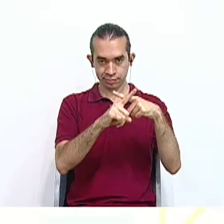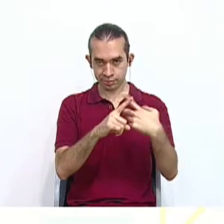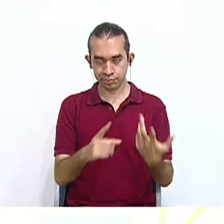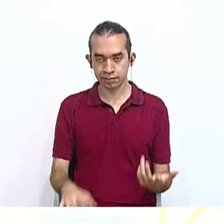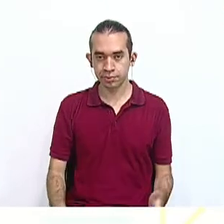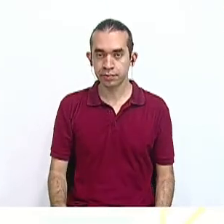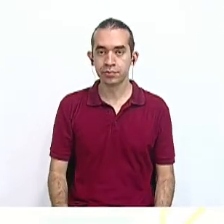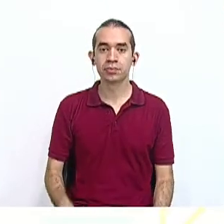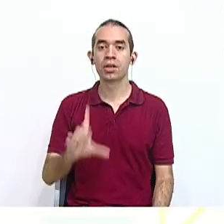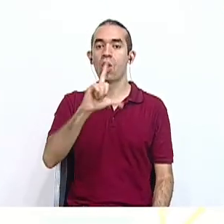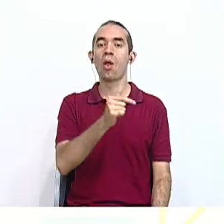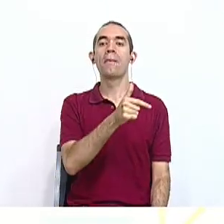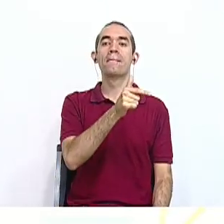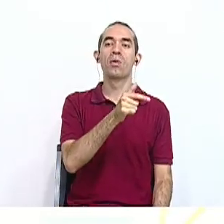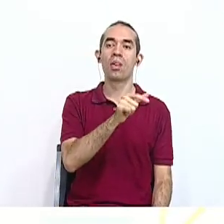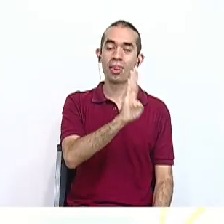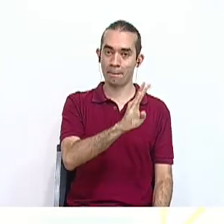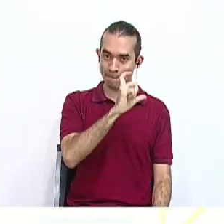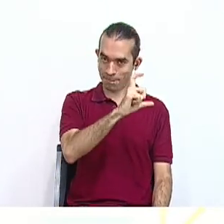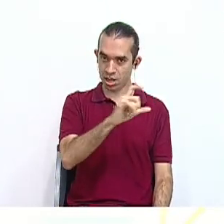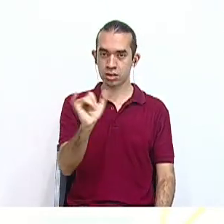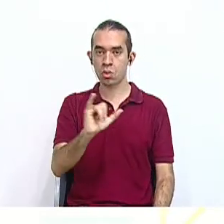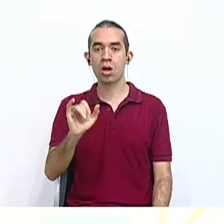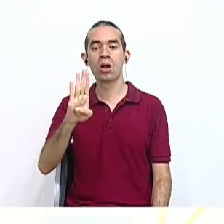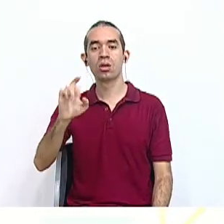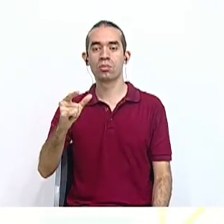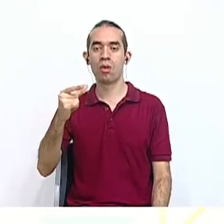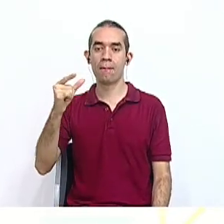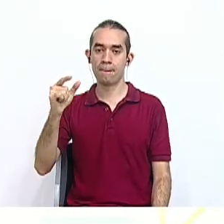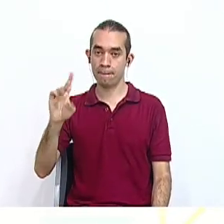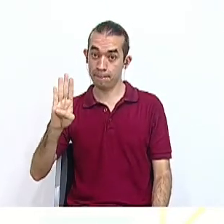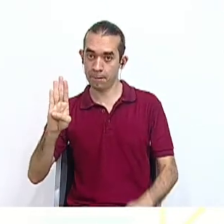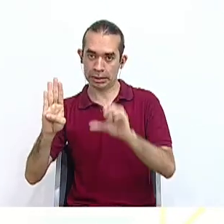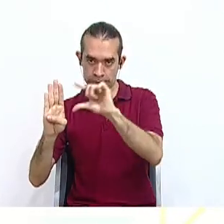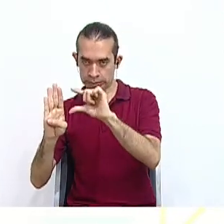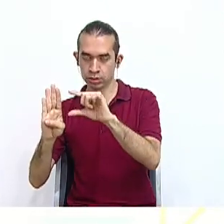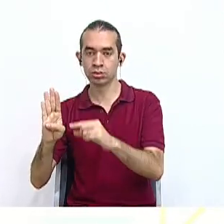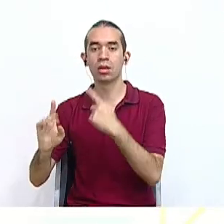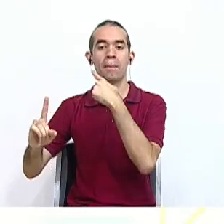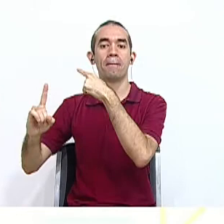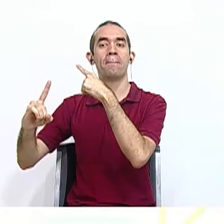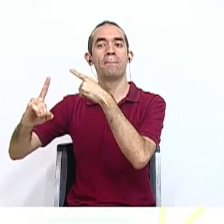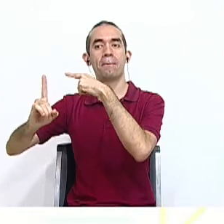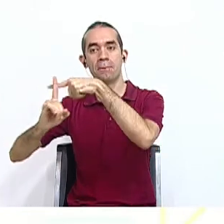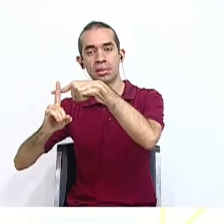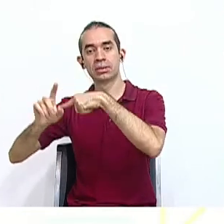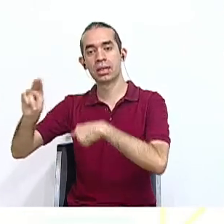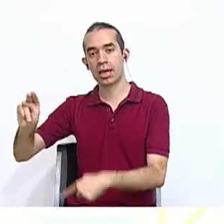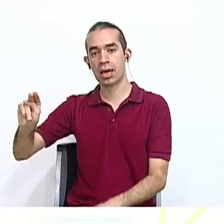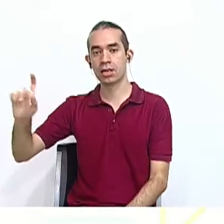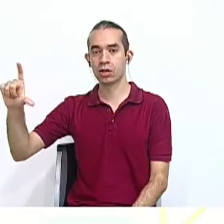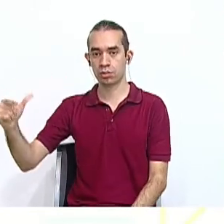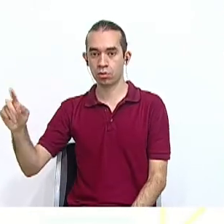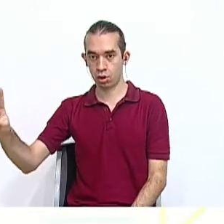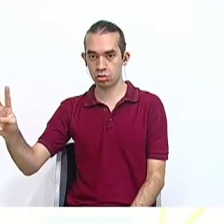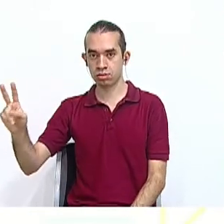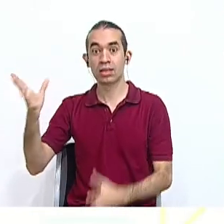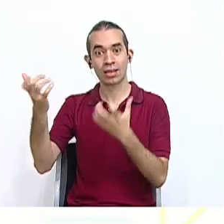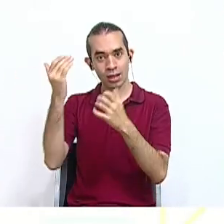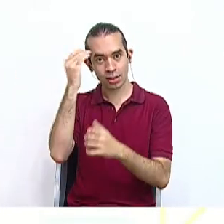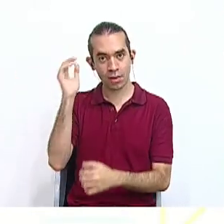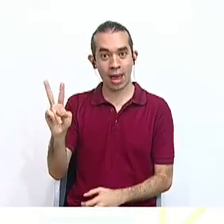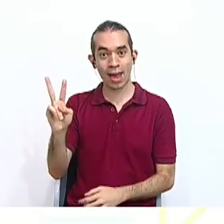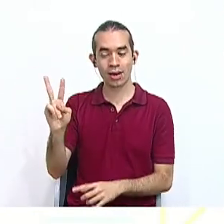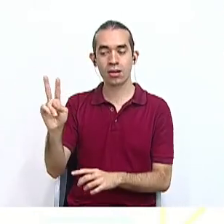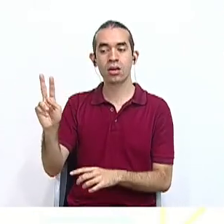que el logaritmo de b es igual al logaritmo de b más n por logaritmo de 2. Queremos despejar n. No pierdan de